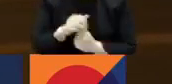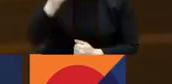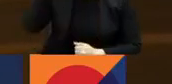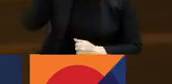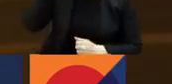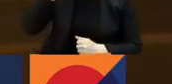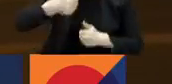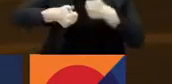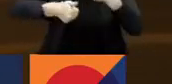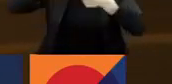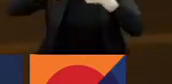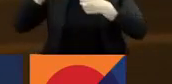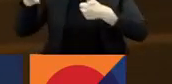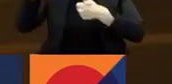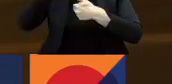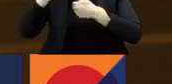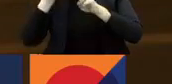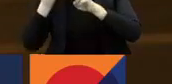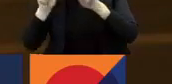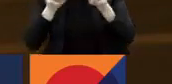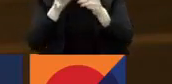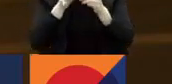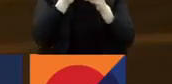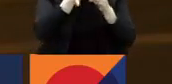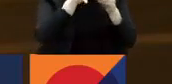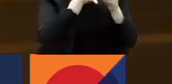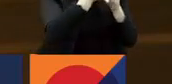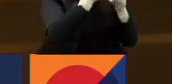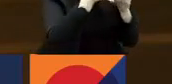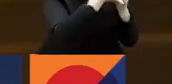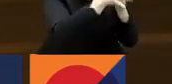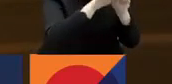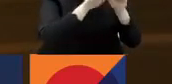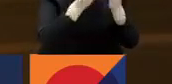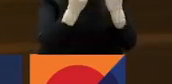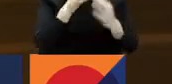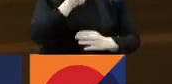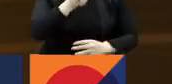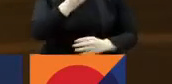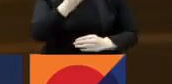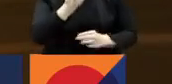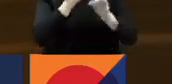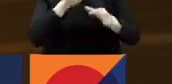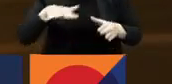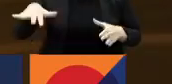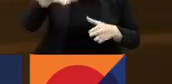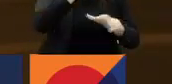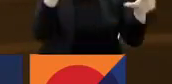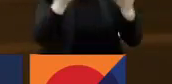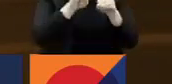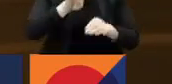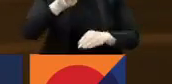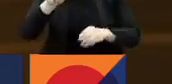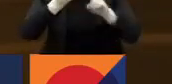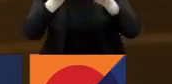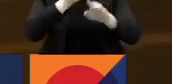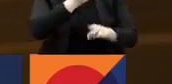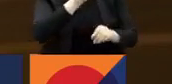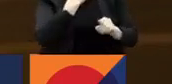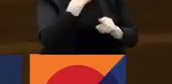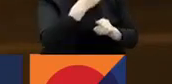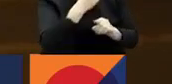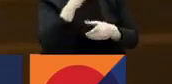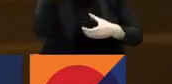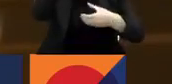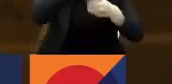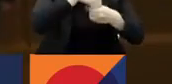departamentales en 40 de los 42 municipios que tiene la región, a través de un decreto, la gobernadora dispuso el confinamiento continuo desde 8 de la